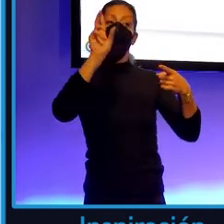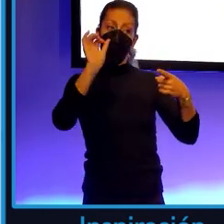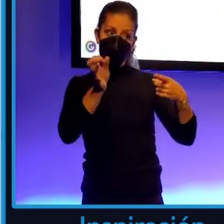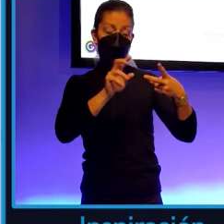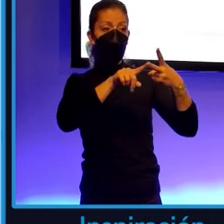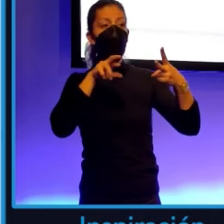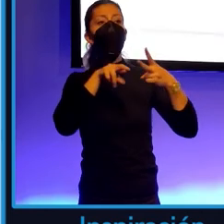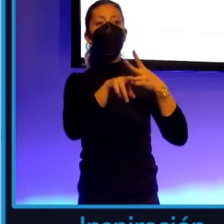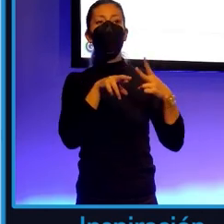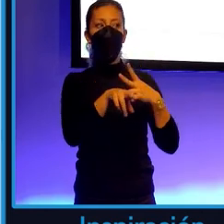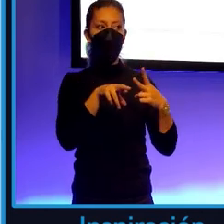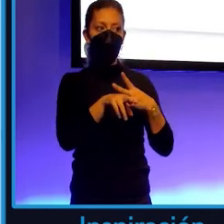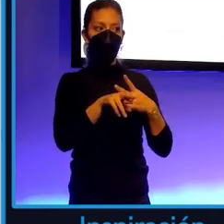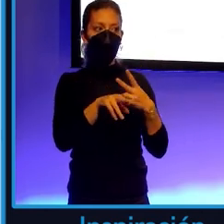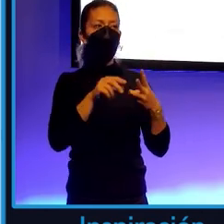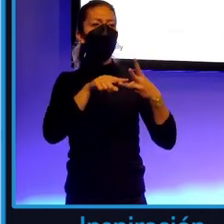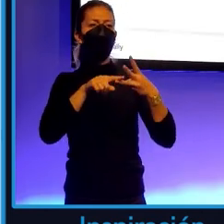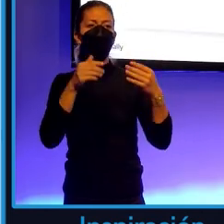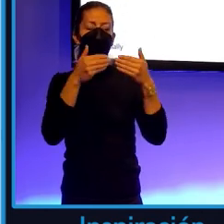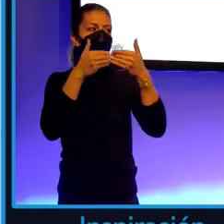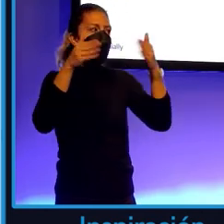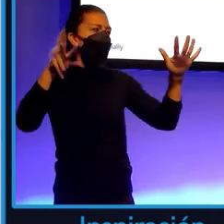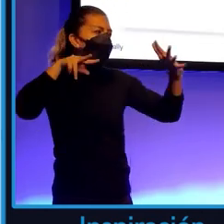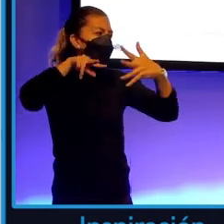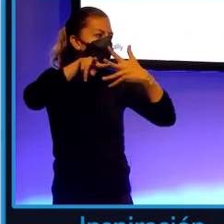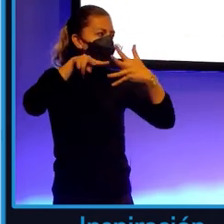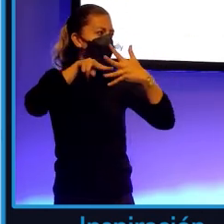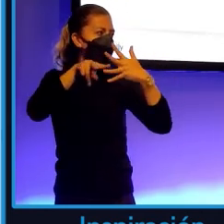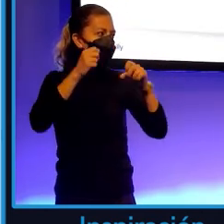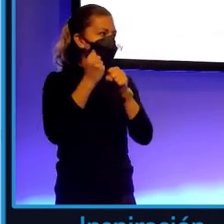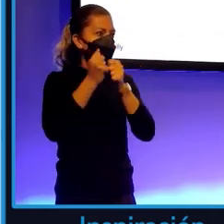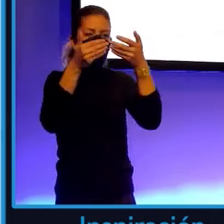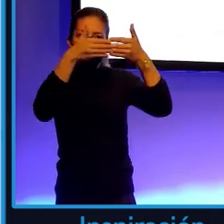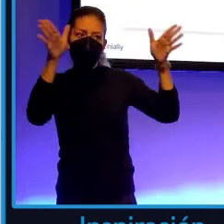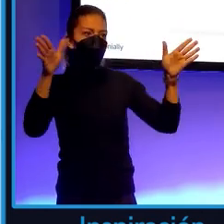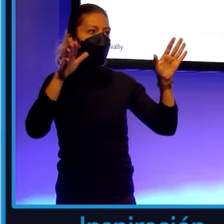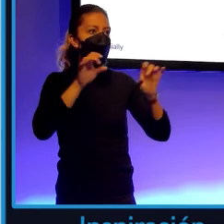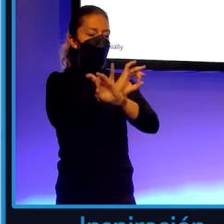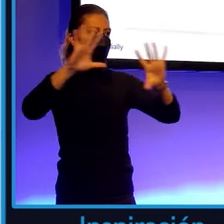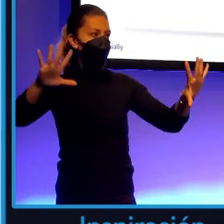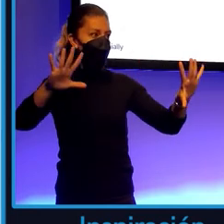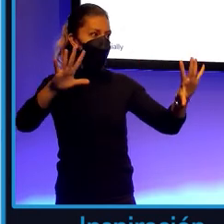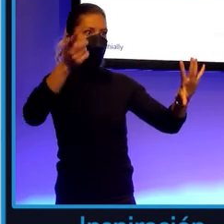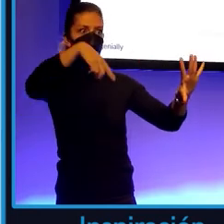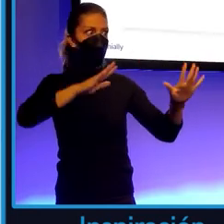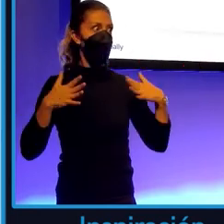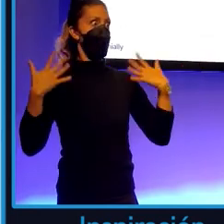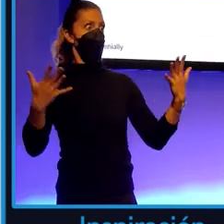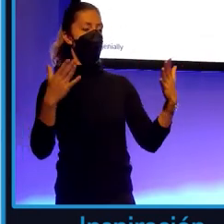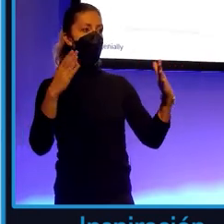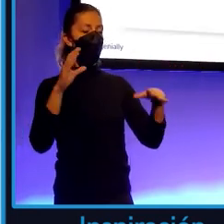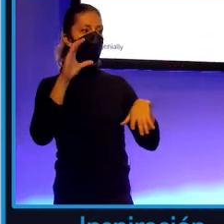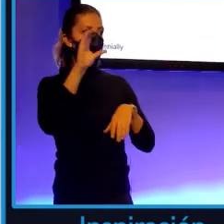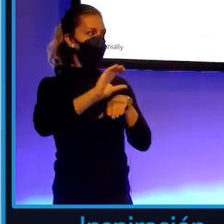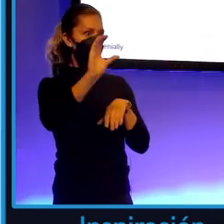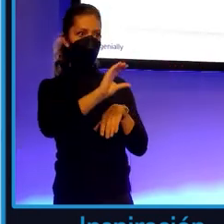eficientes trabajar con transparencia con claridad y con muchísima seguridad científica y científica que no les asuste la palabra científico